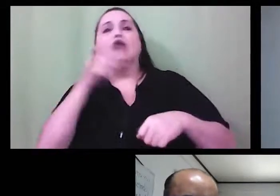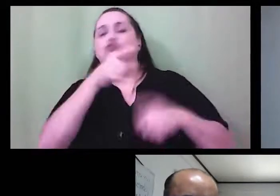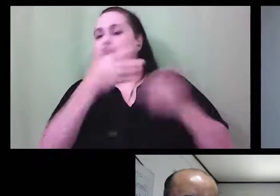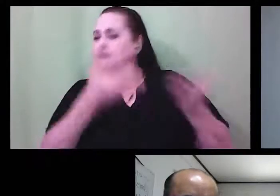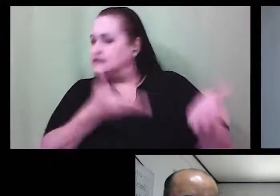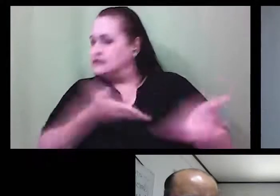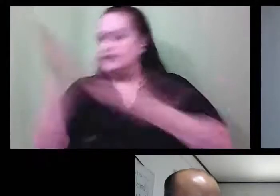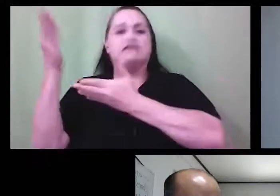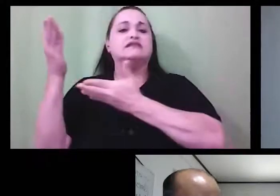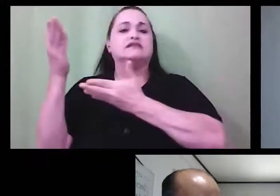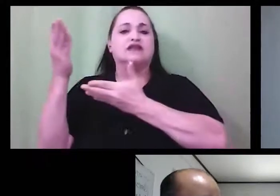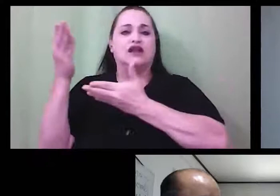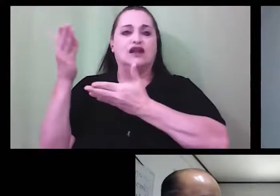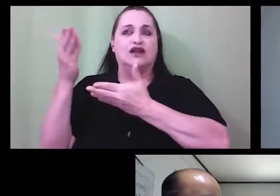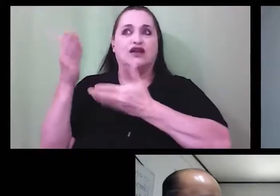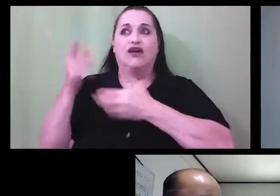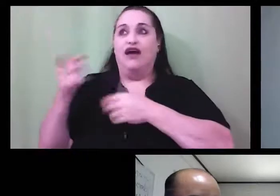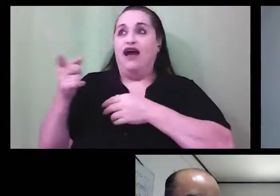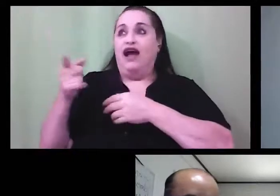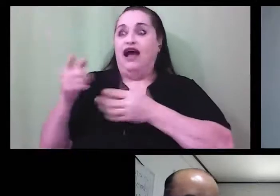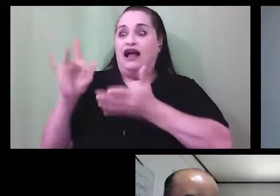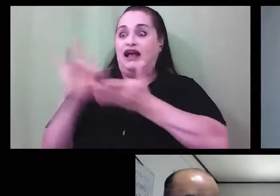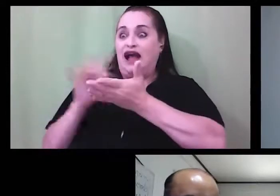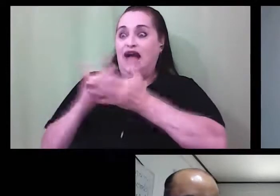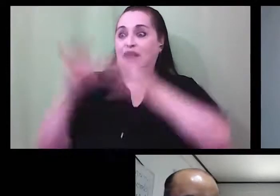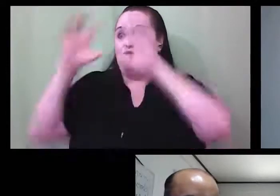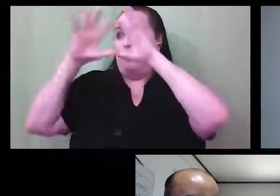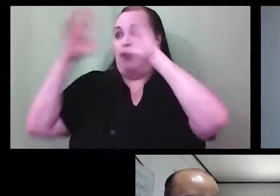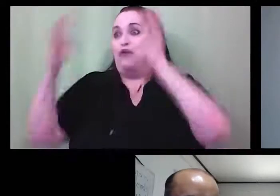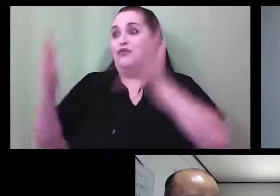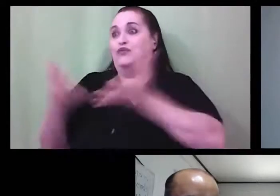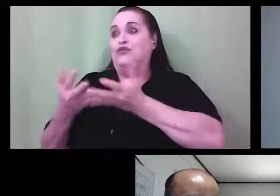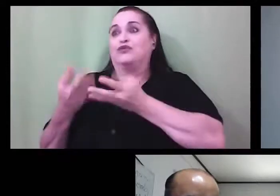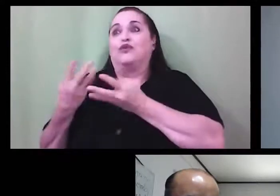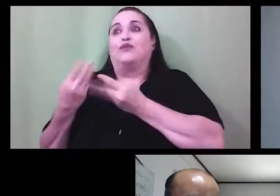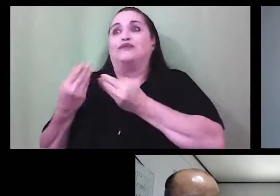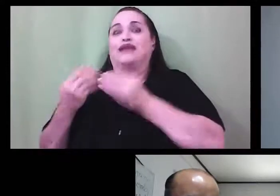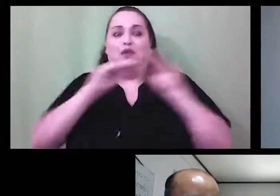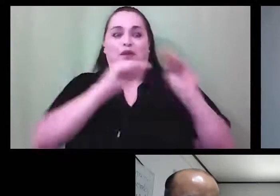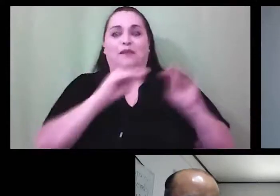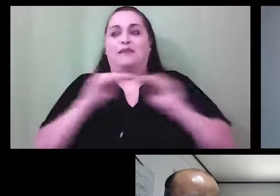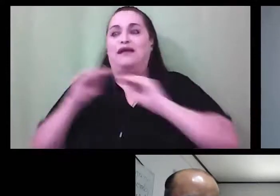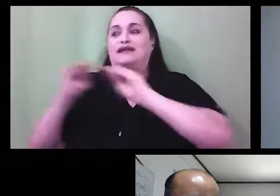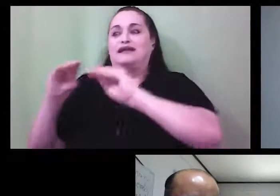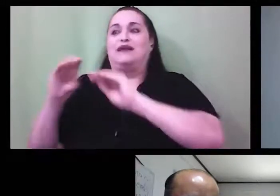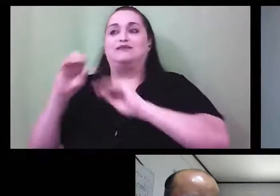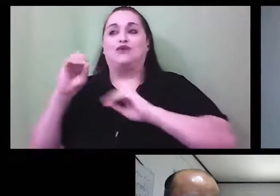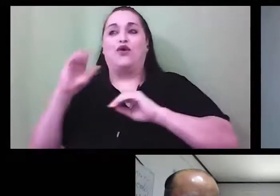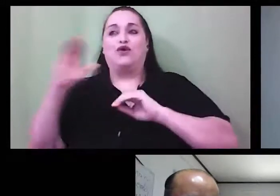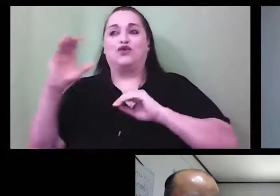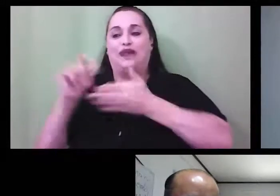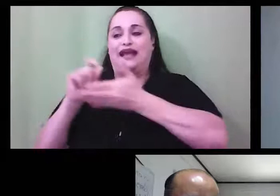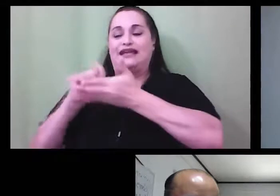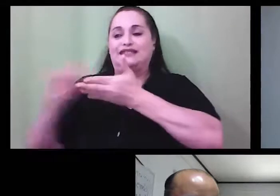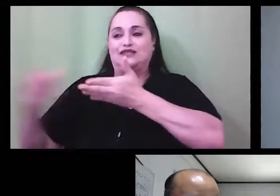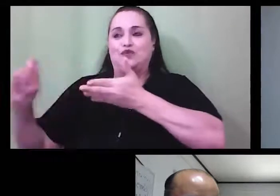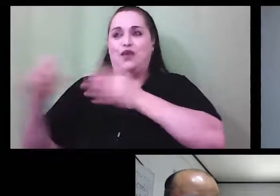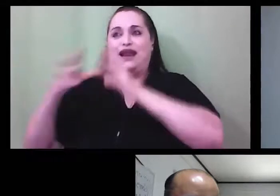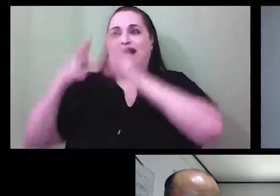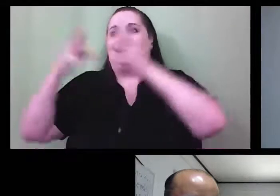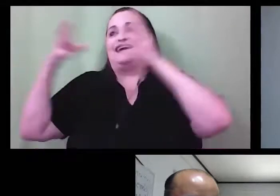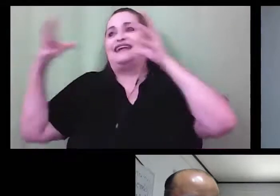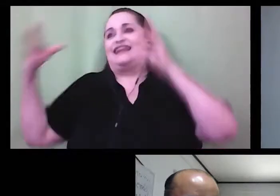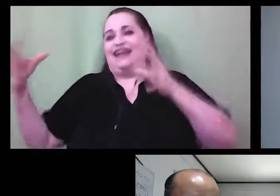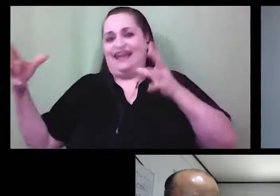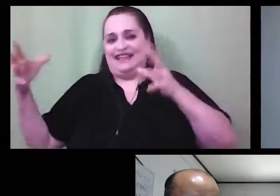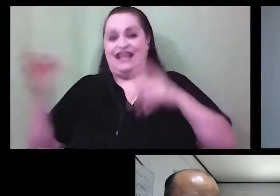llévenselo. Con Carlos y el iPad y un mundo de miedo, lo pasamos un octubre a una escuela gigante. O sea, y